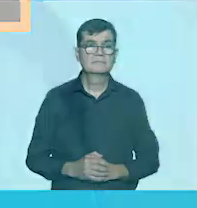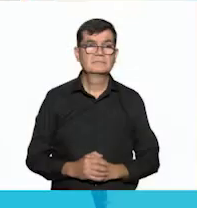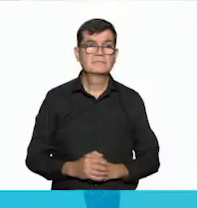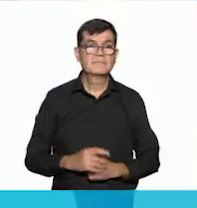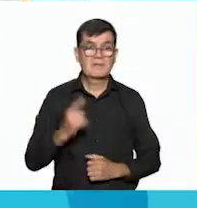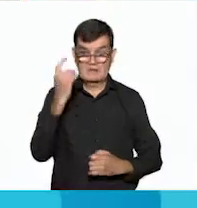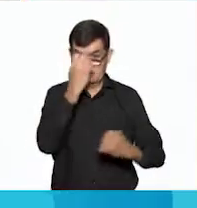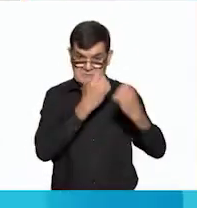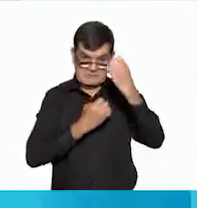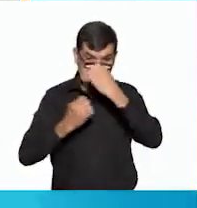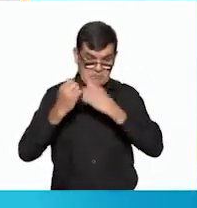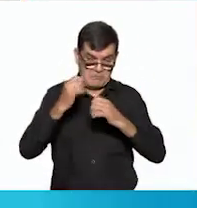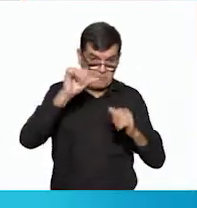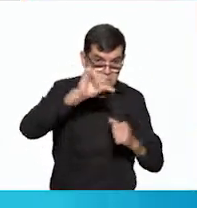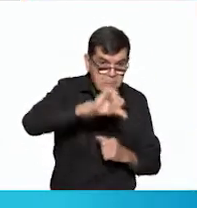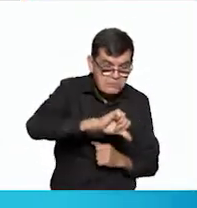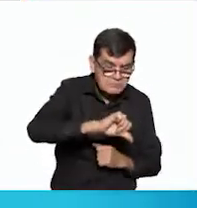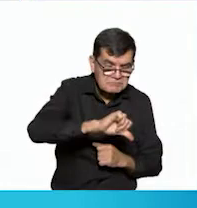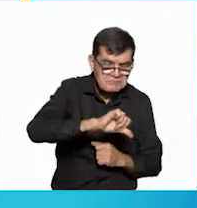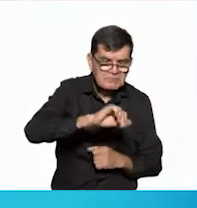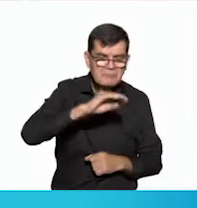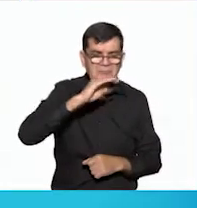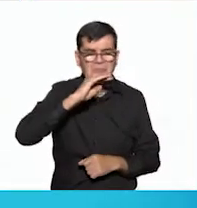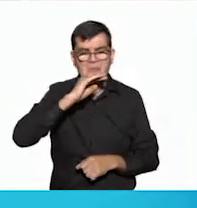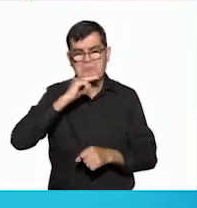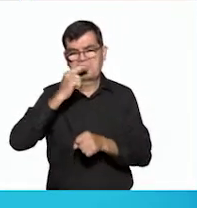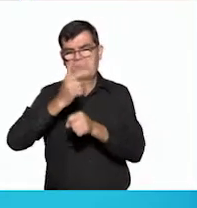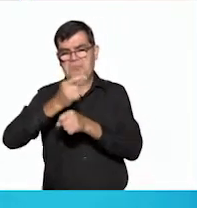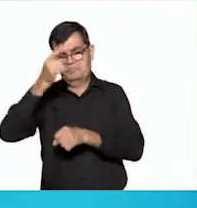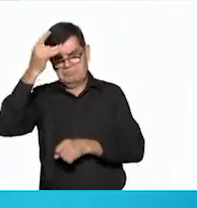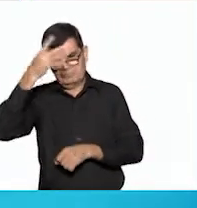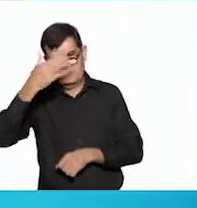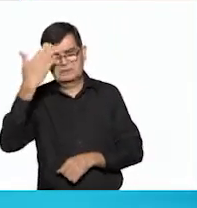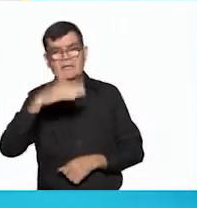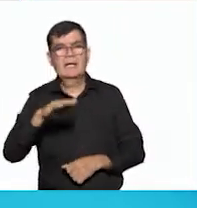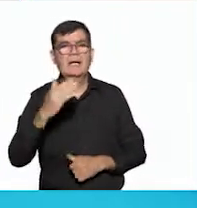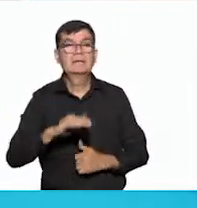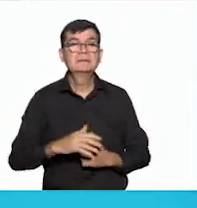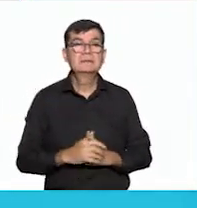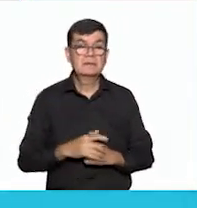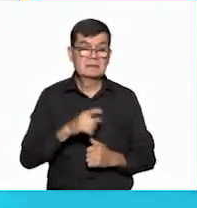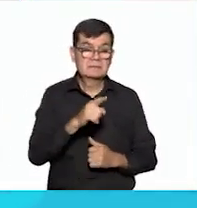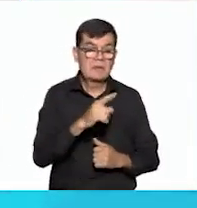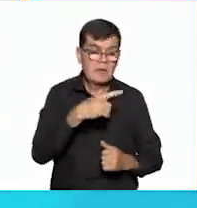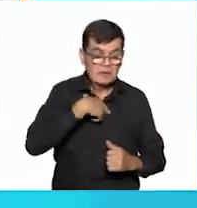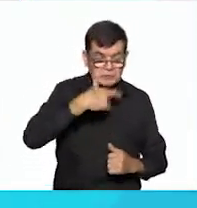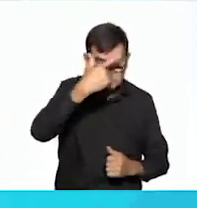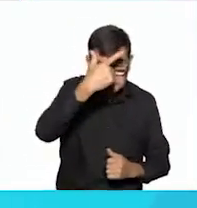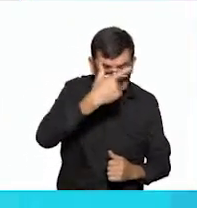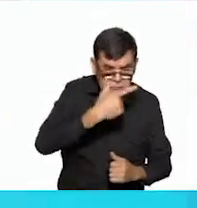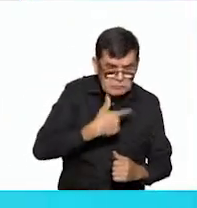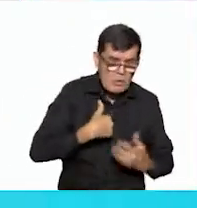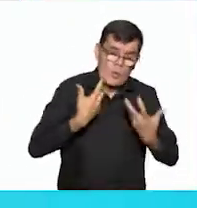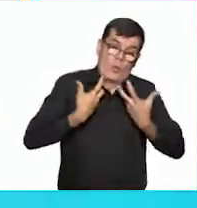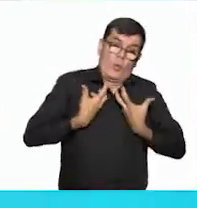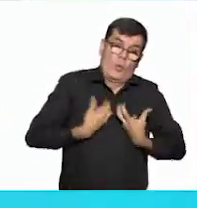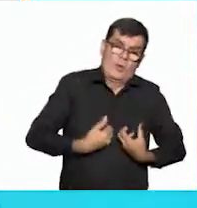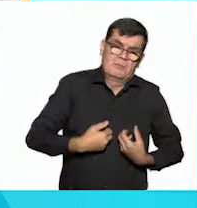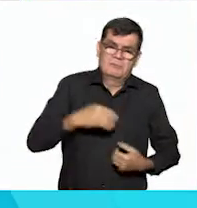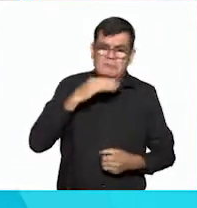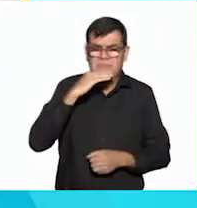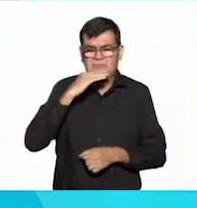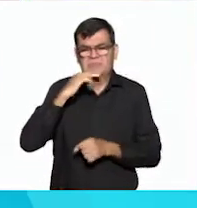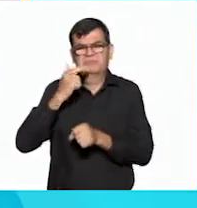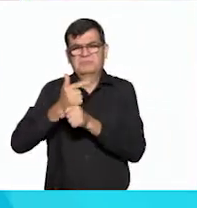El examen reprobaste, ya lo sabe tu mamá. Si en la noche te asustaste, ya